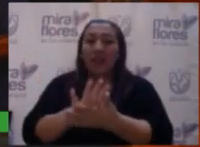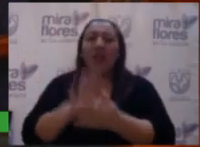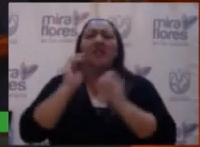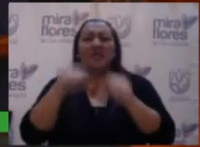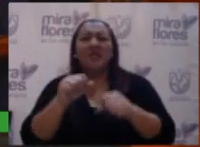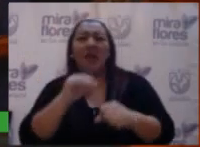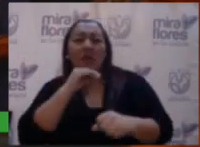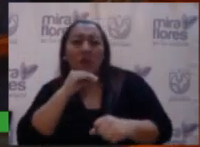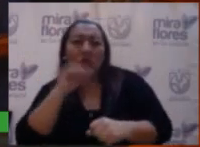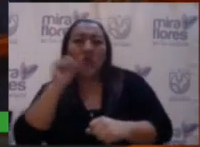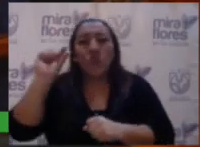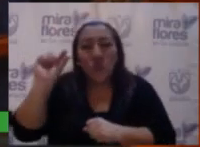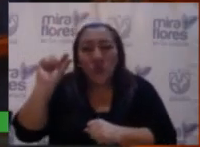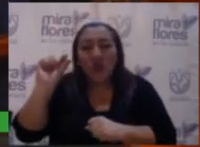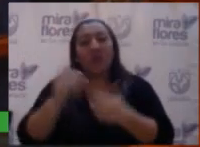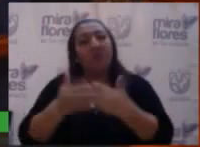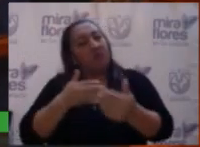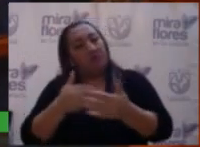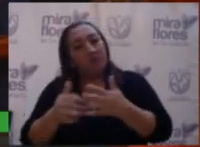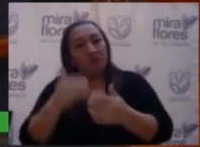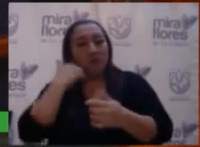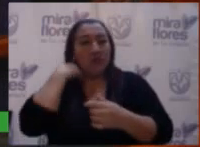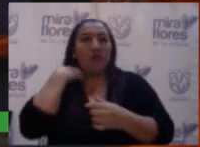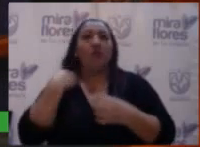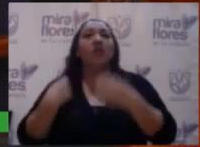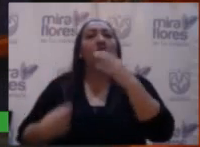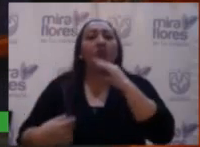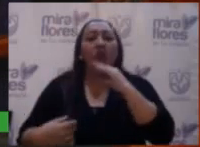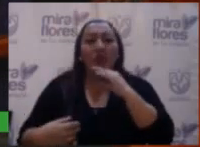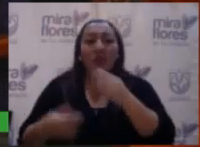ratito y molesta mientras